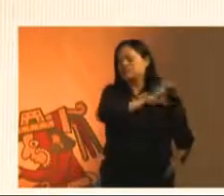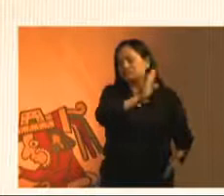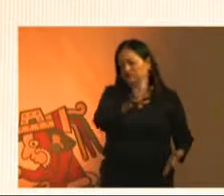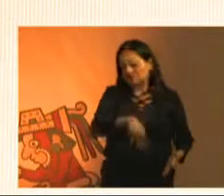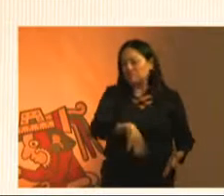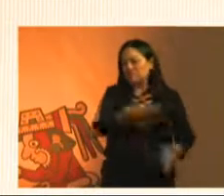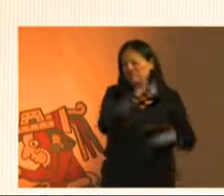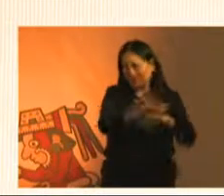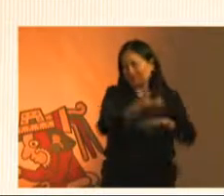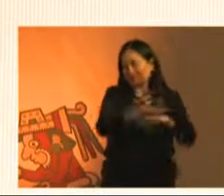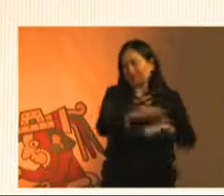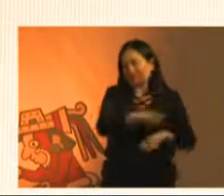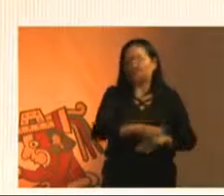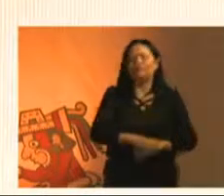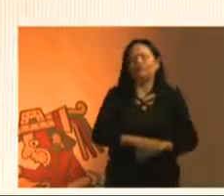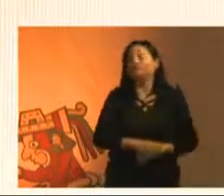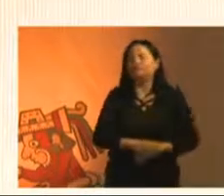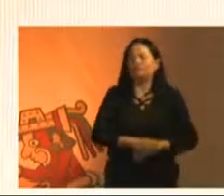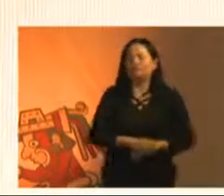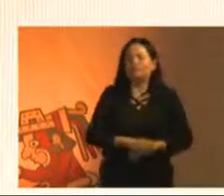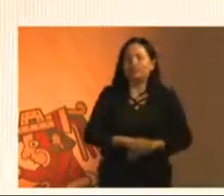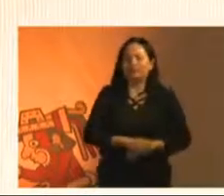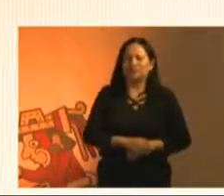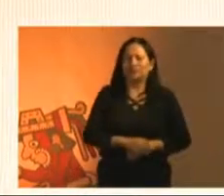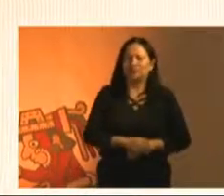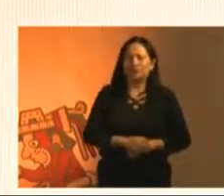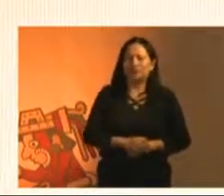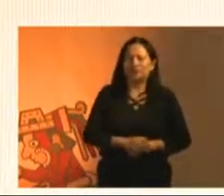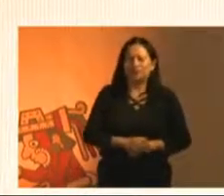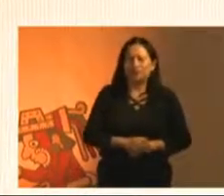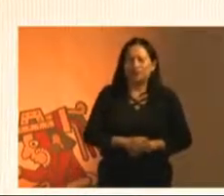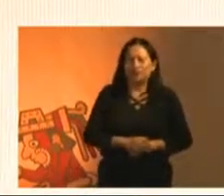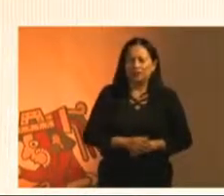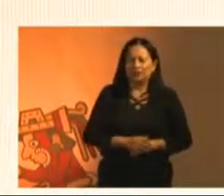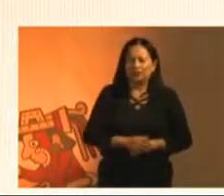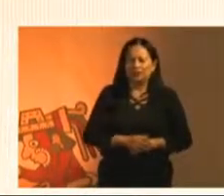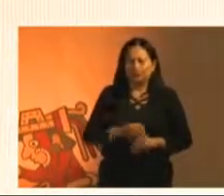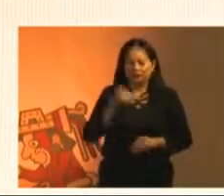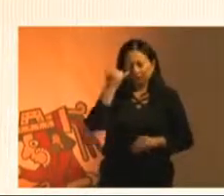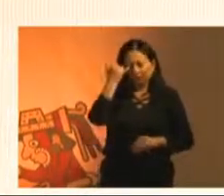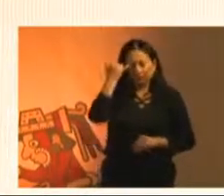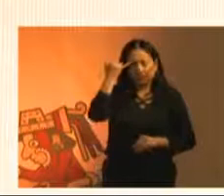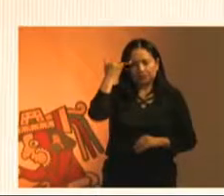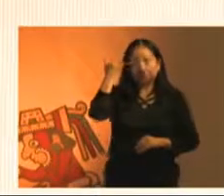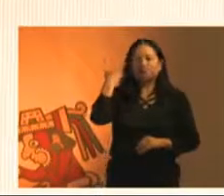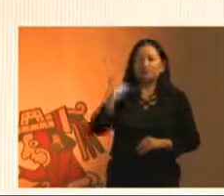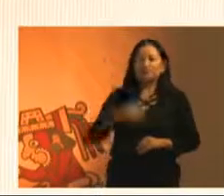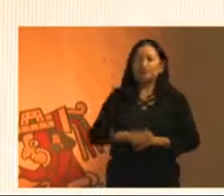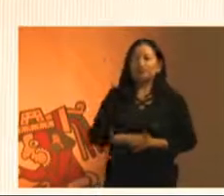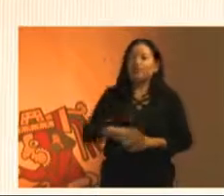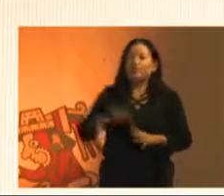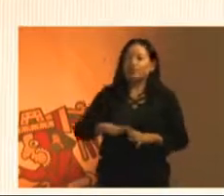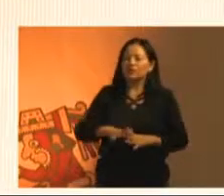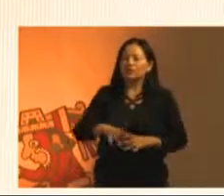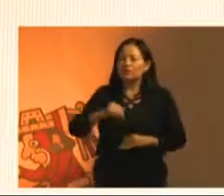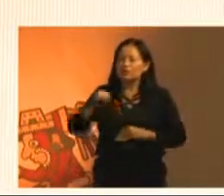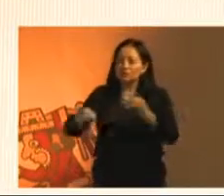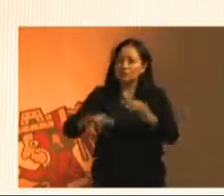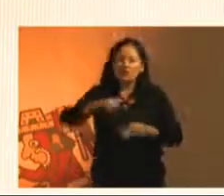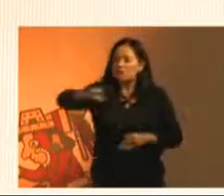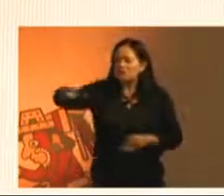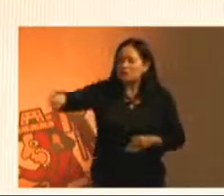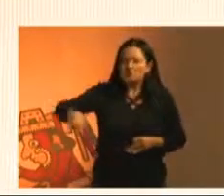eeuu y en el fondo tenían tenían un punto los la clase dominante estadounidense en no hacer distingos porque anarquistas y comunistas